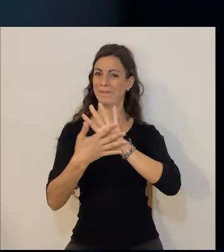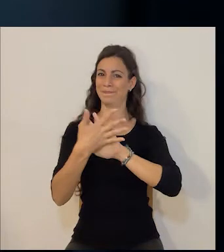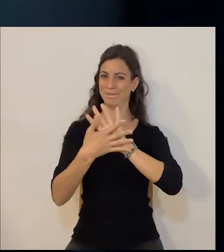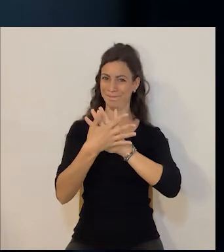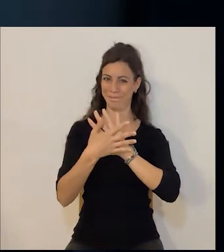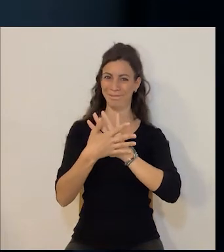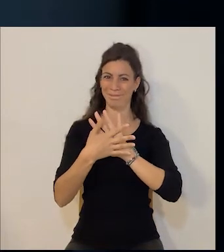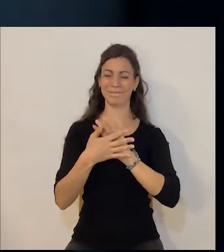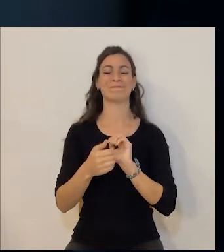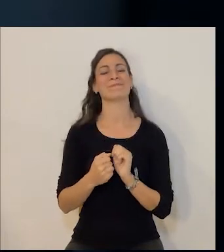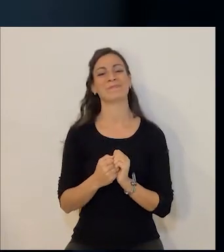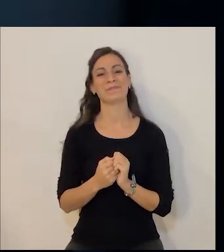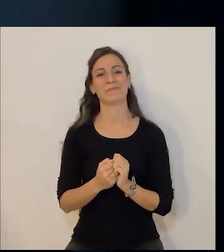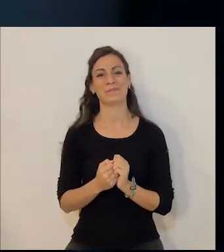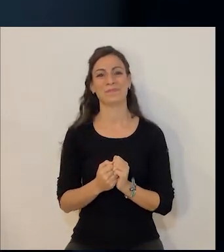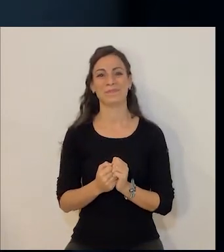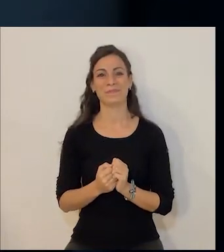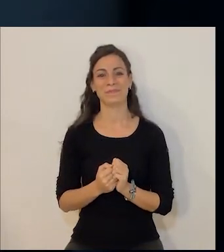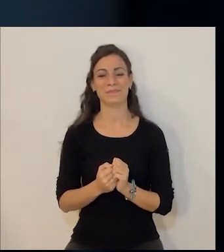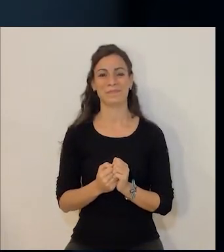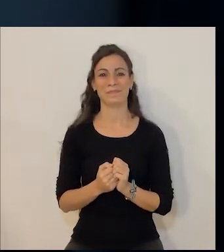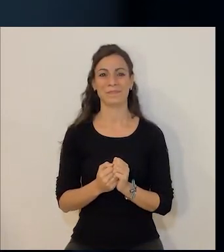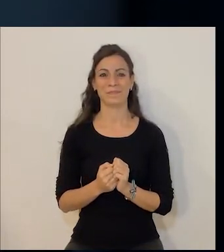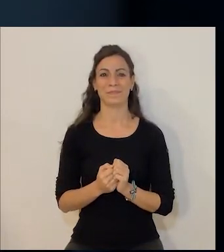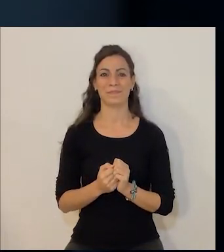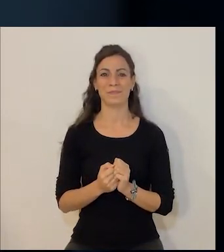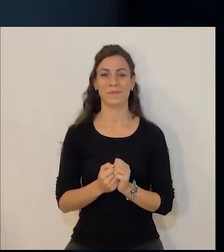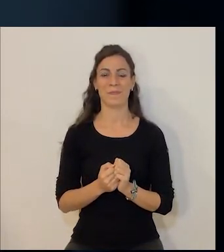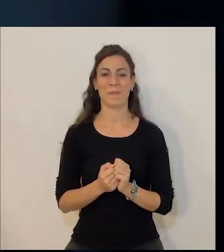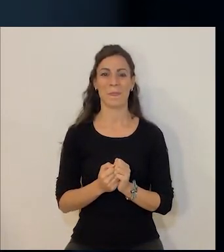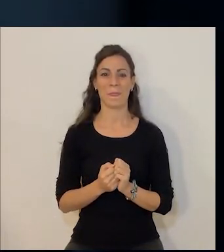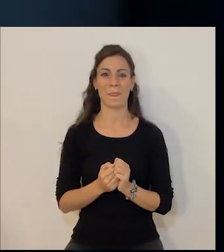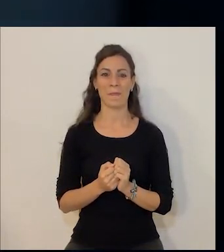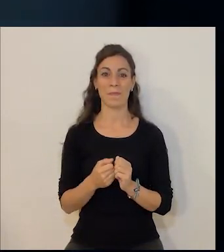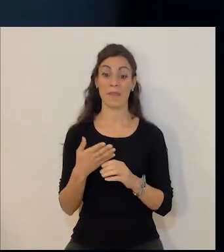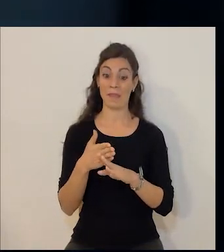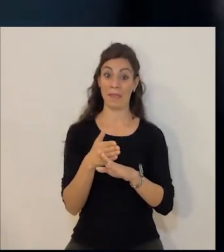seguir con la interpretación en lengua de signos.